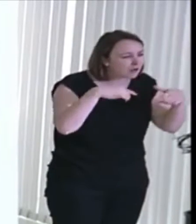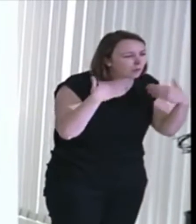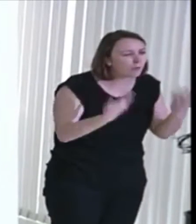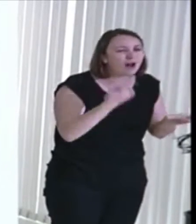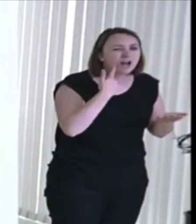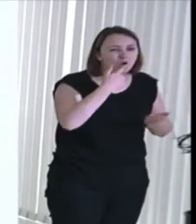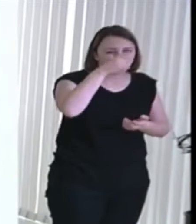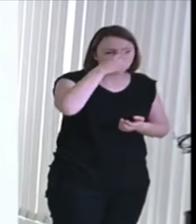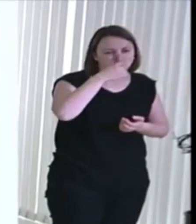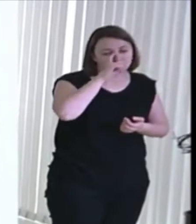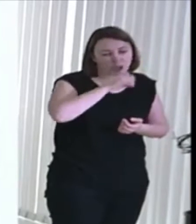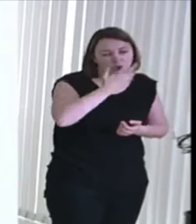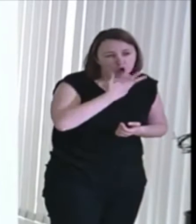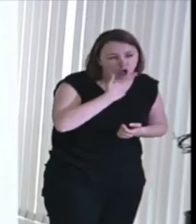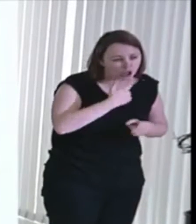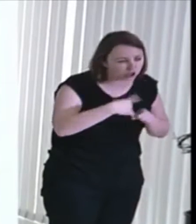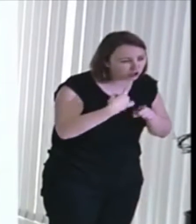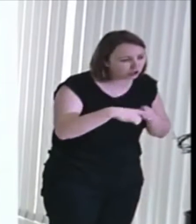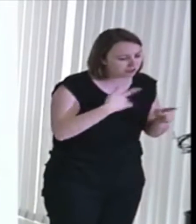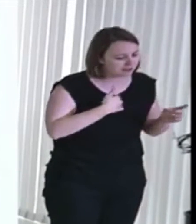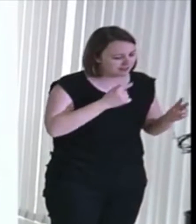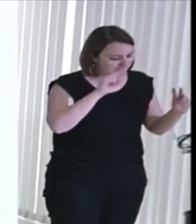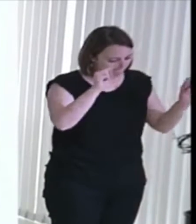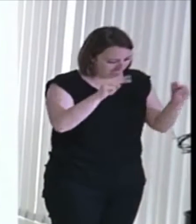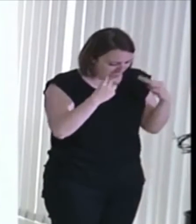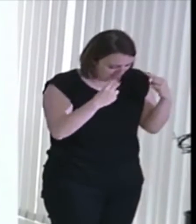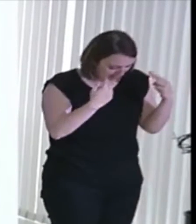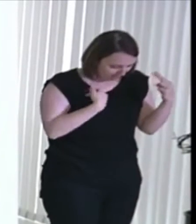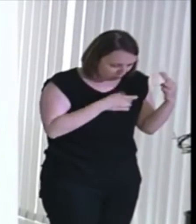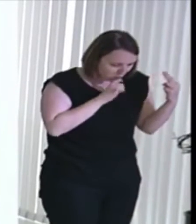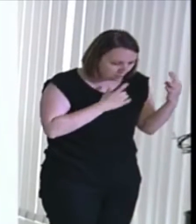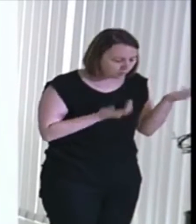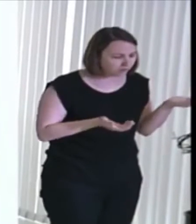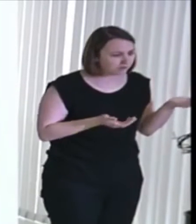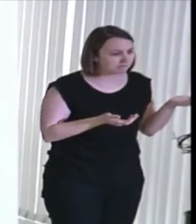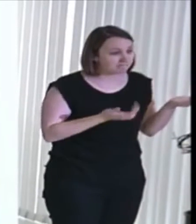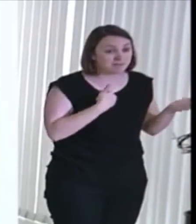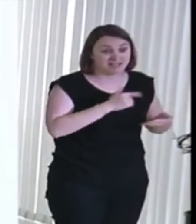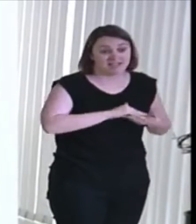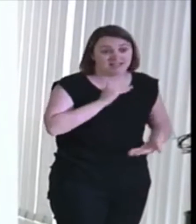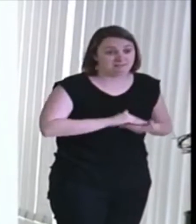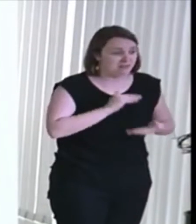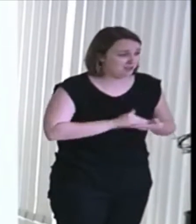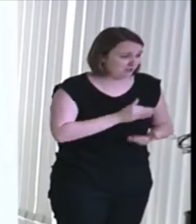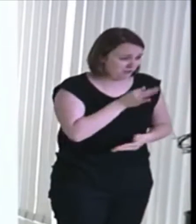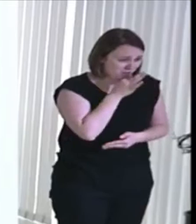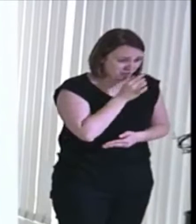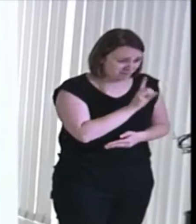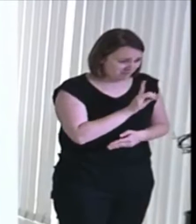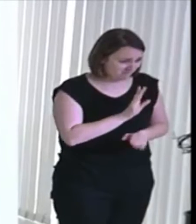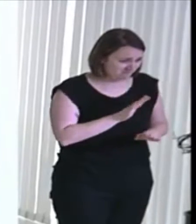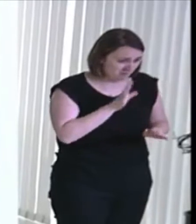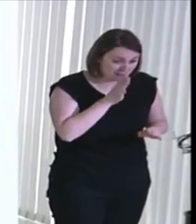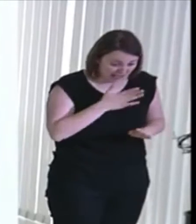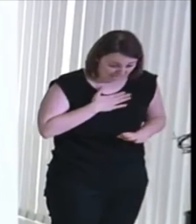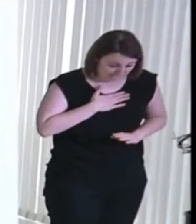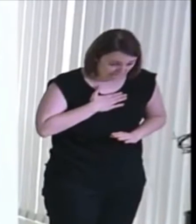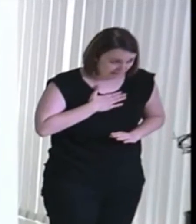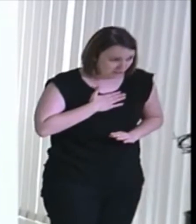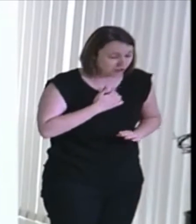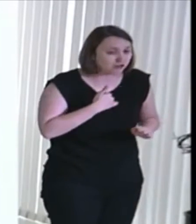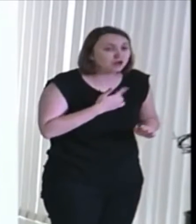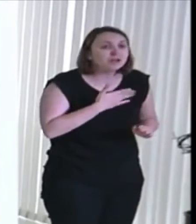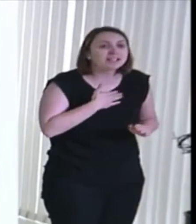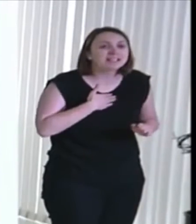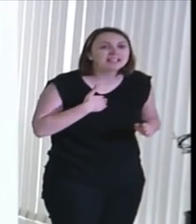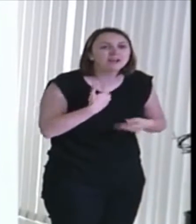un conocimiento y una capacidad de crítica y de analítica, que eso no están capacitados todavía para enseñar. A mí, ¿para qué quiero